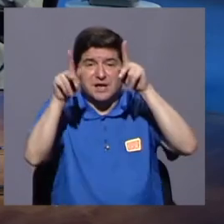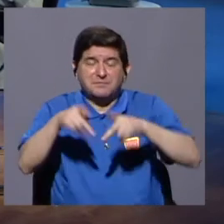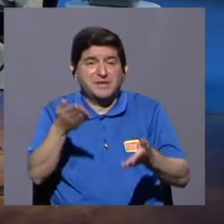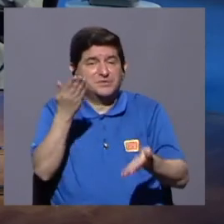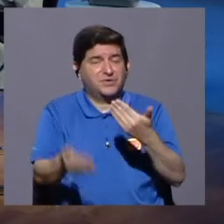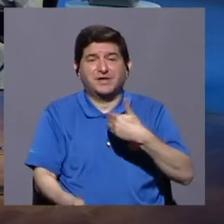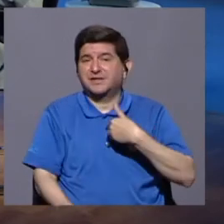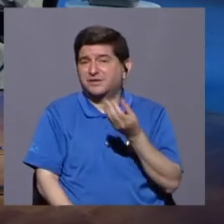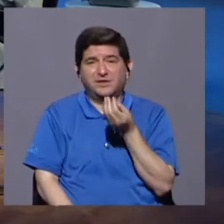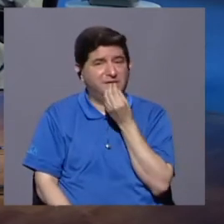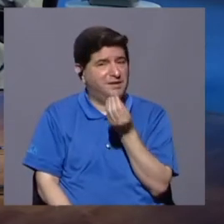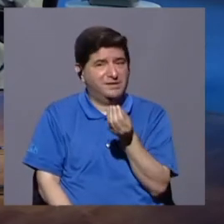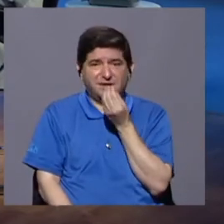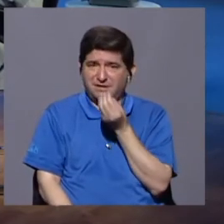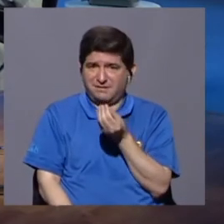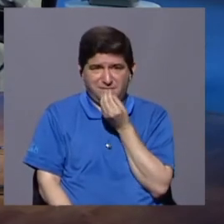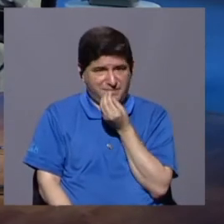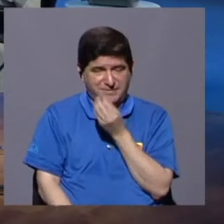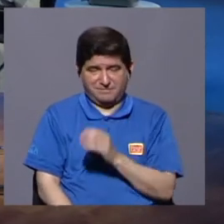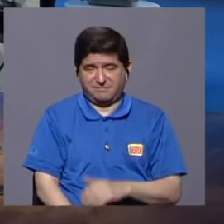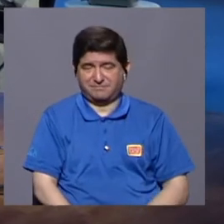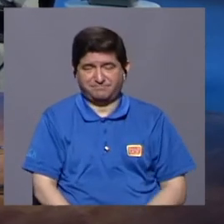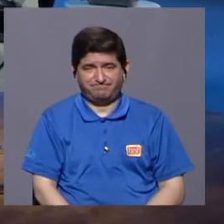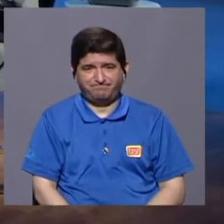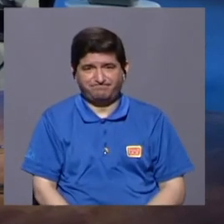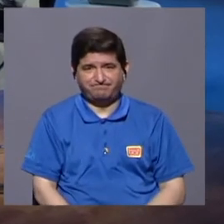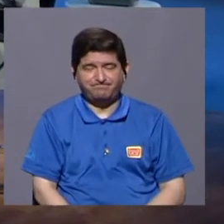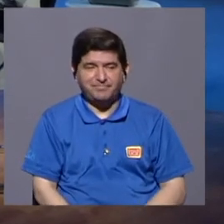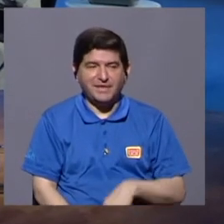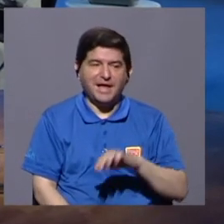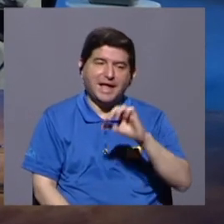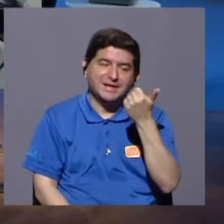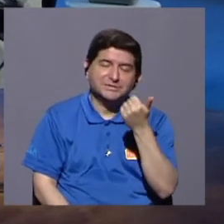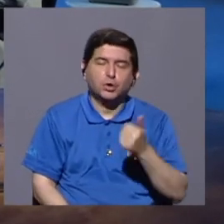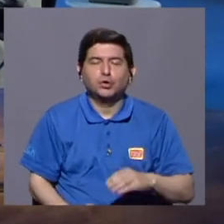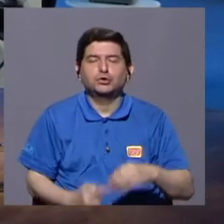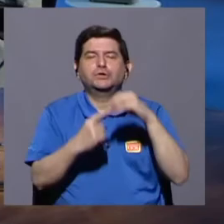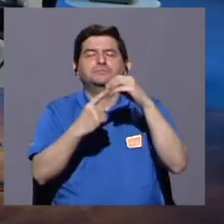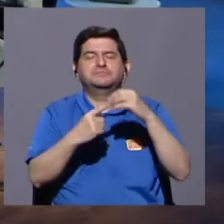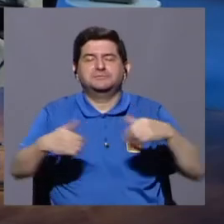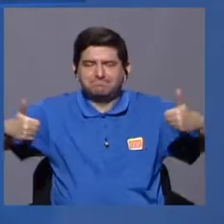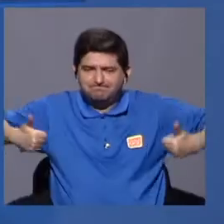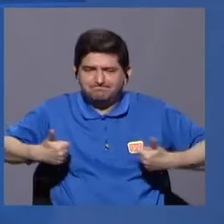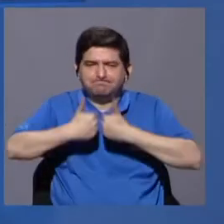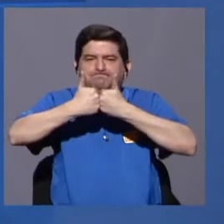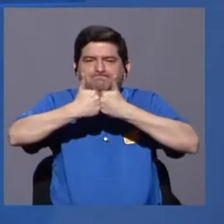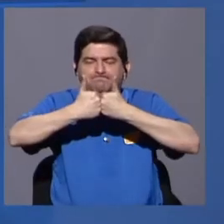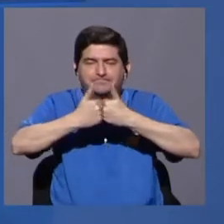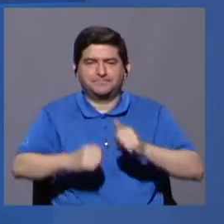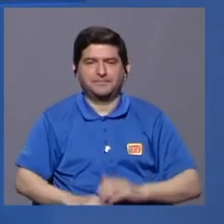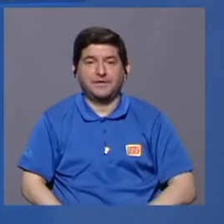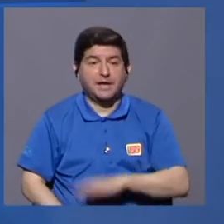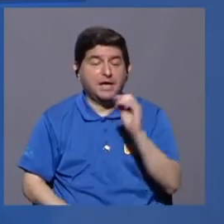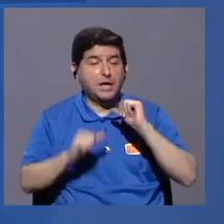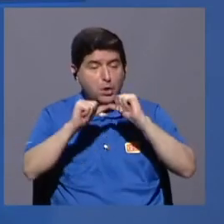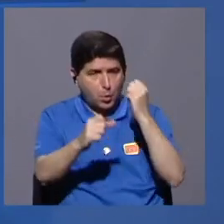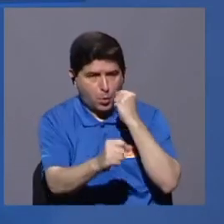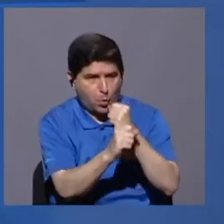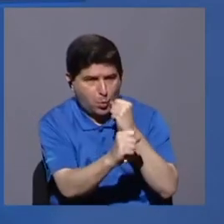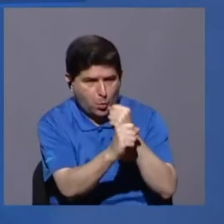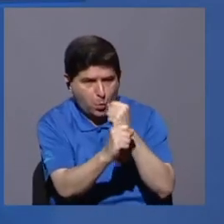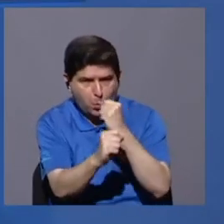quedar sin comida. Entonces, es otro de los principales retos que tenemos y seguir